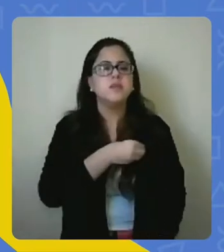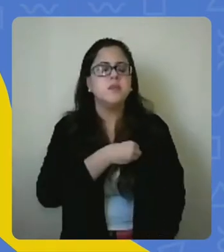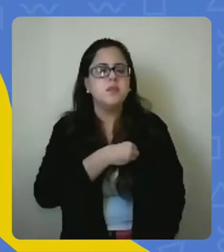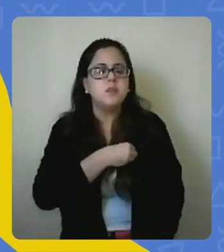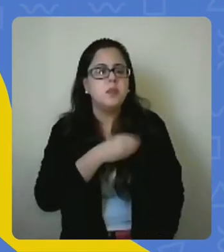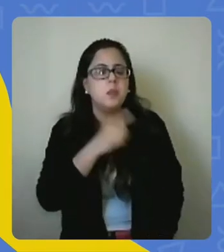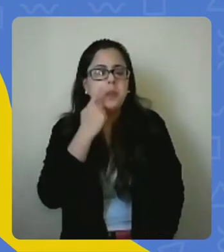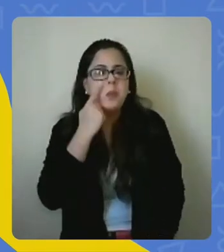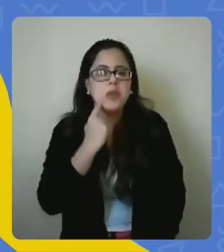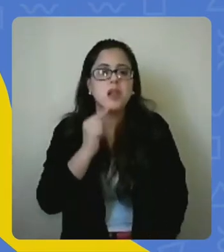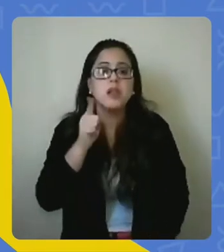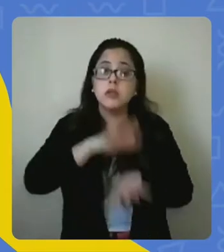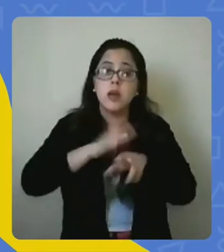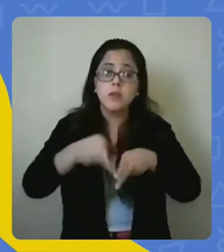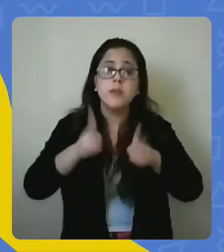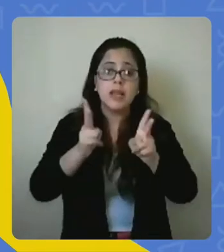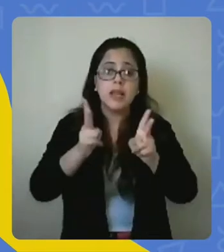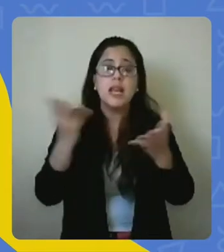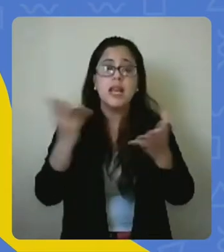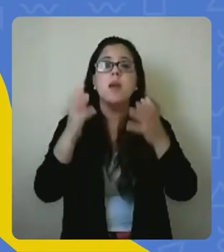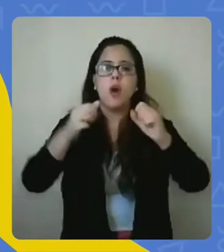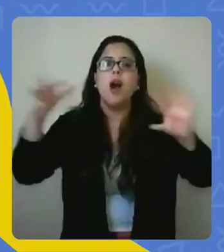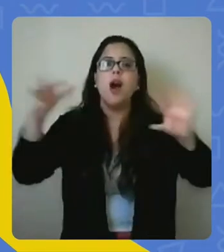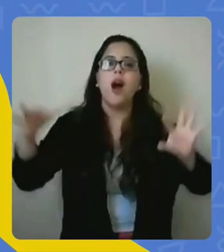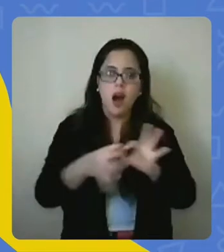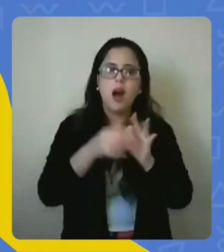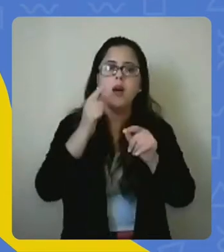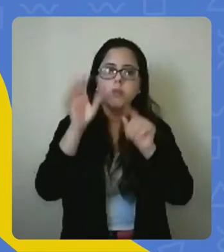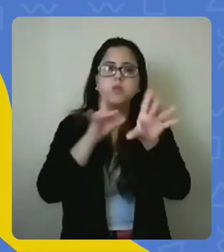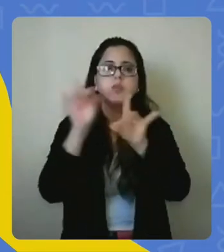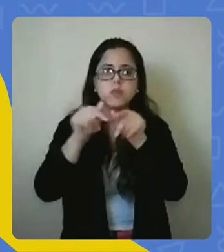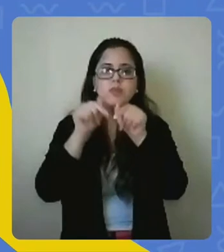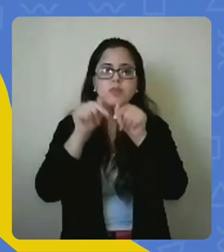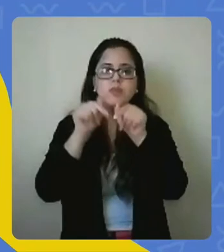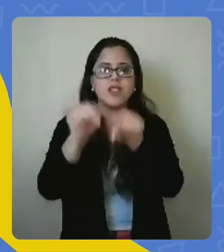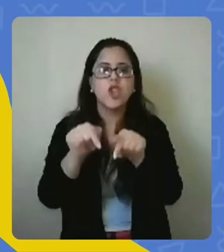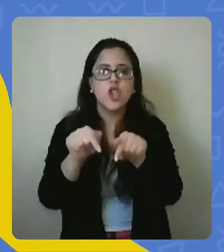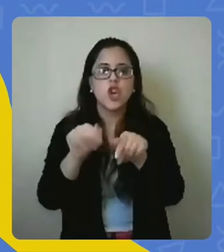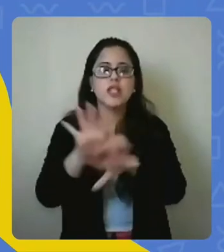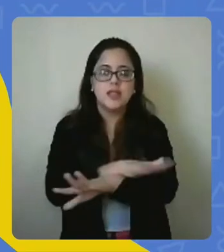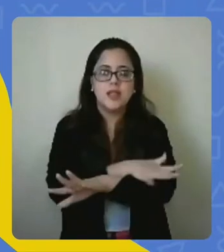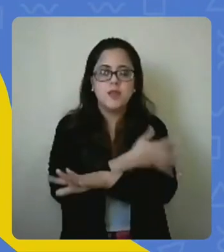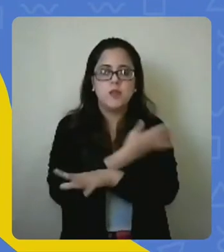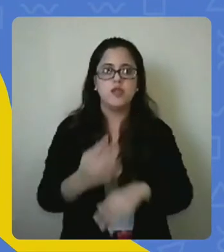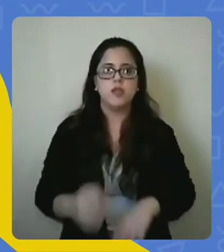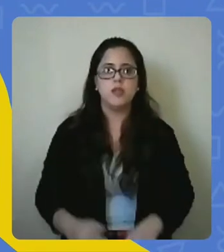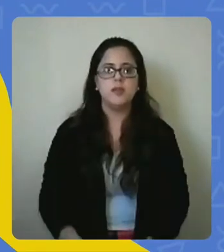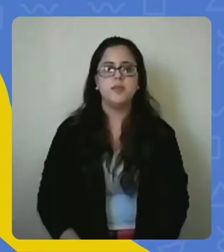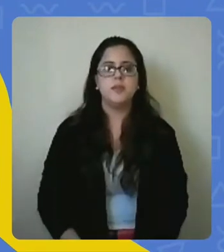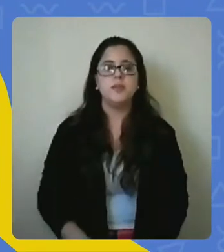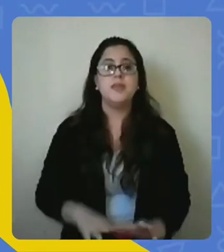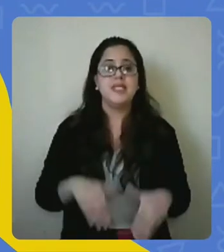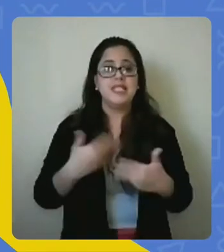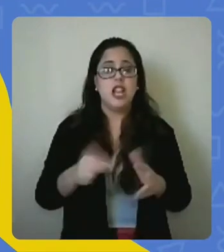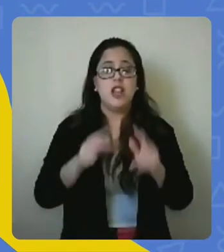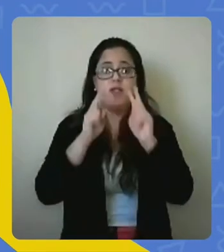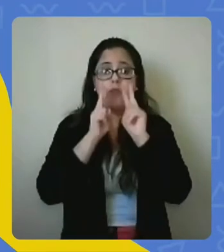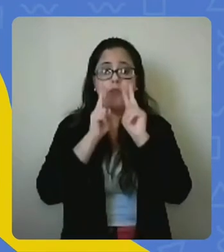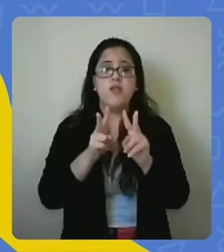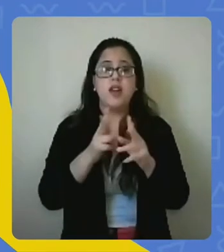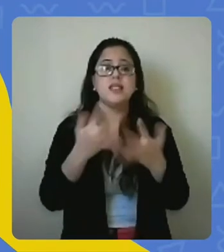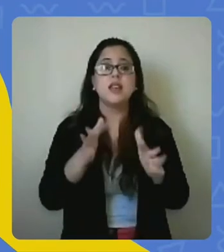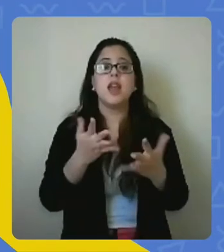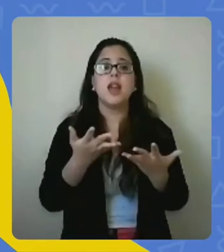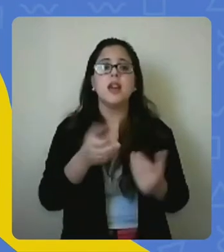nos permite poder conectar e identificarnos con estas emociones. Y ahora vamos a escuchar el testimonio de una